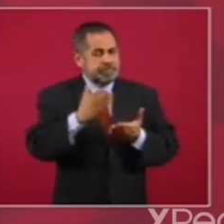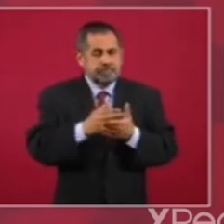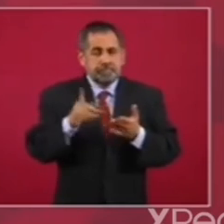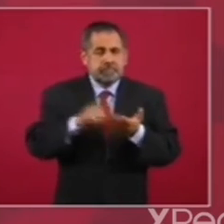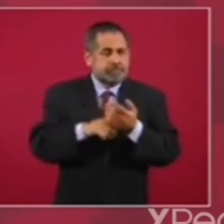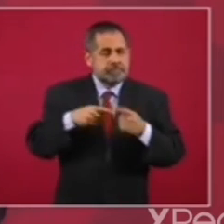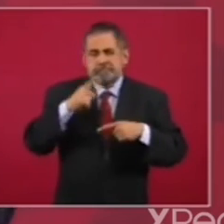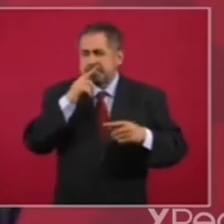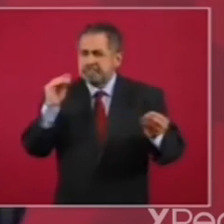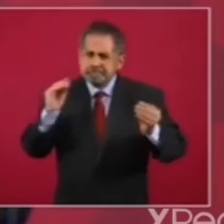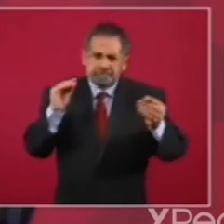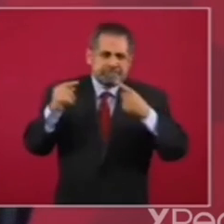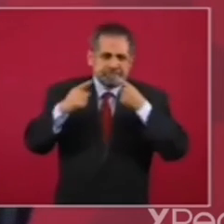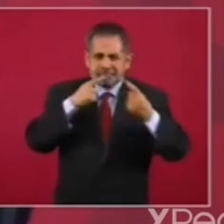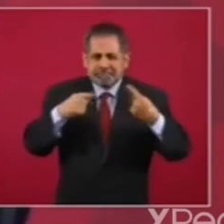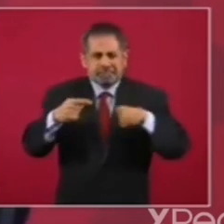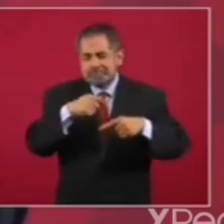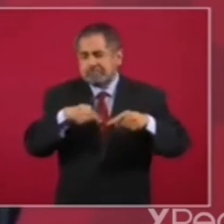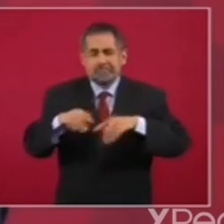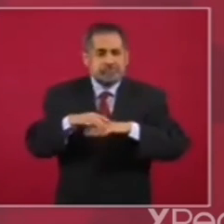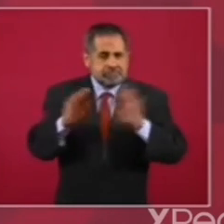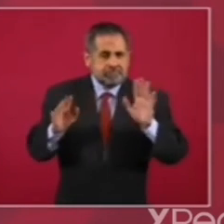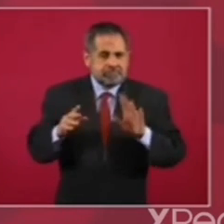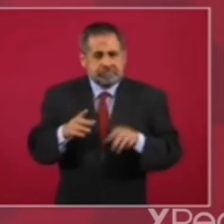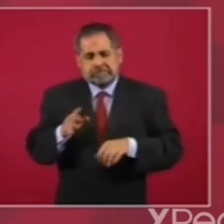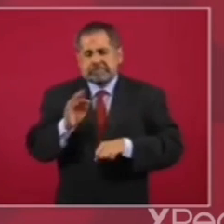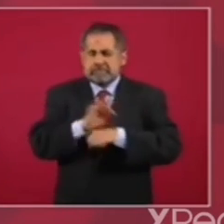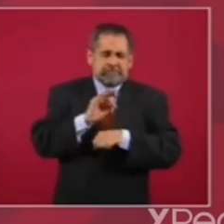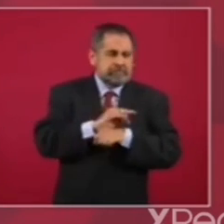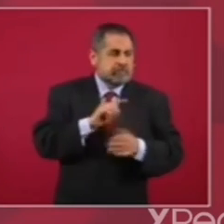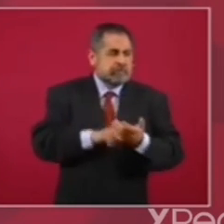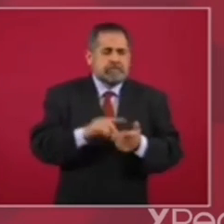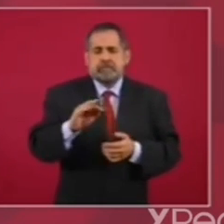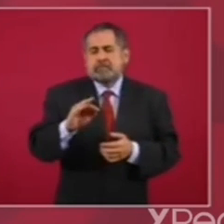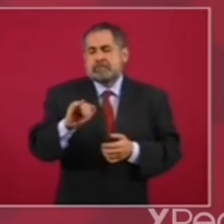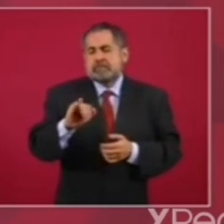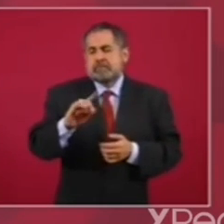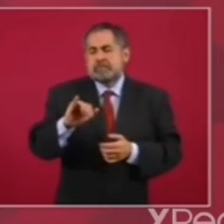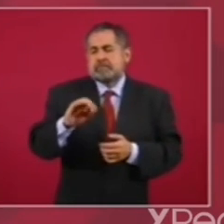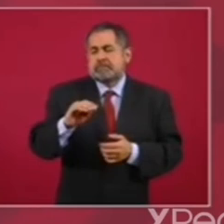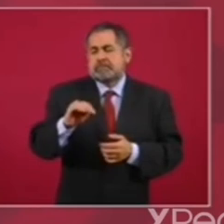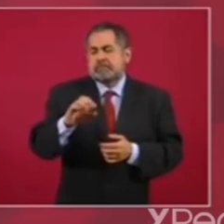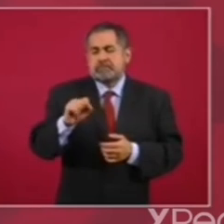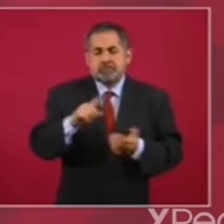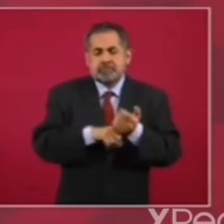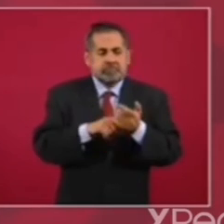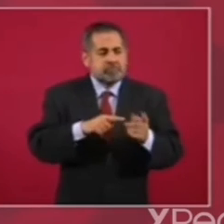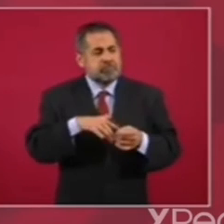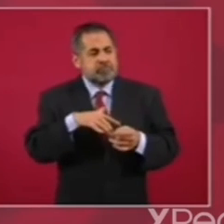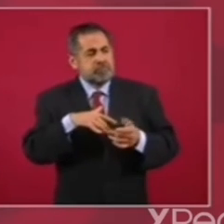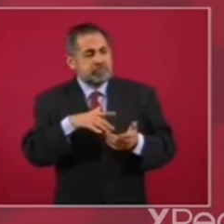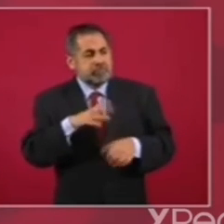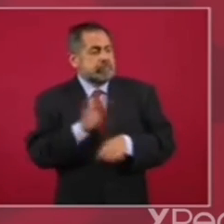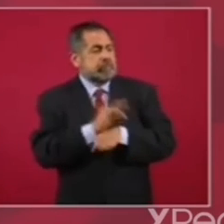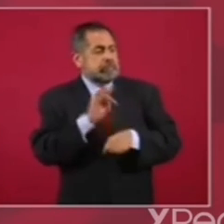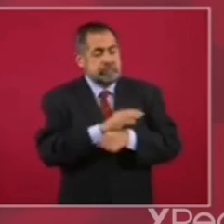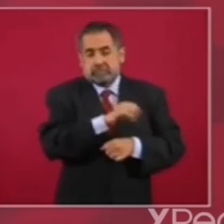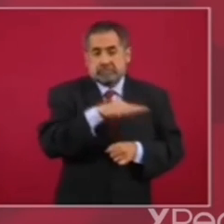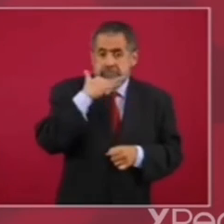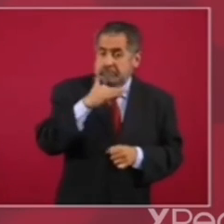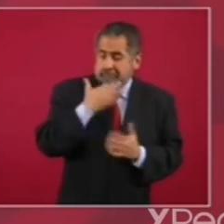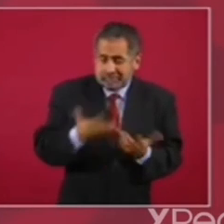Hubo debate y todos defendiendo la corrupción